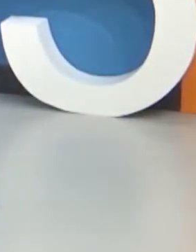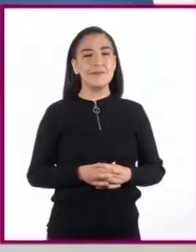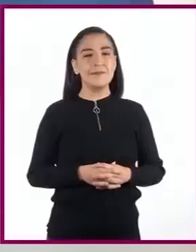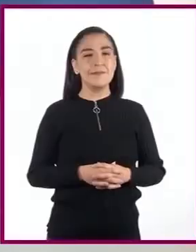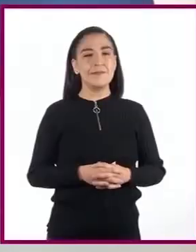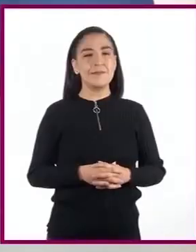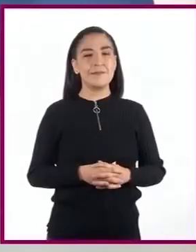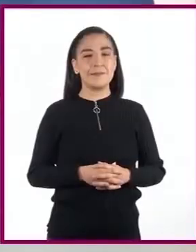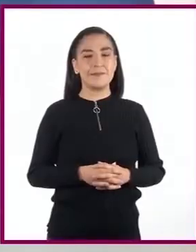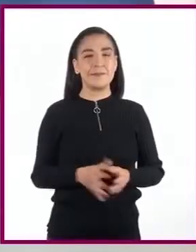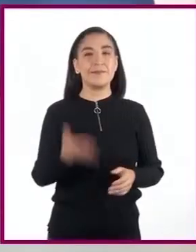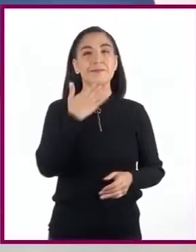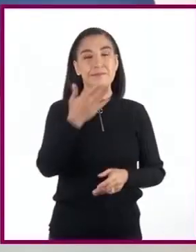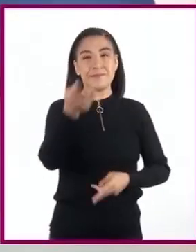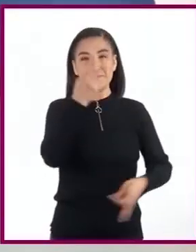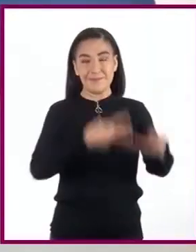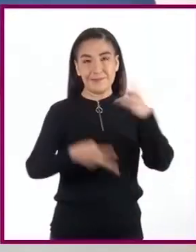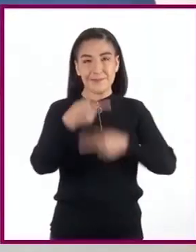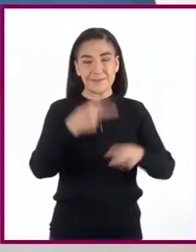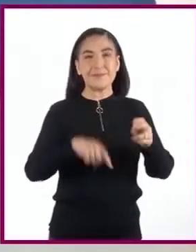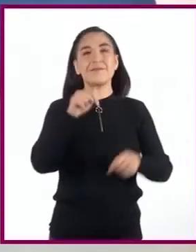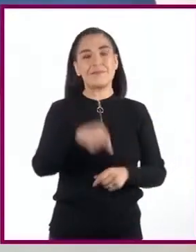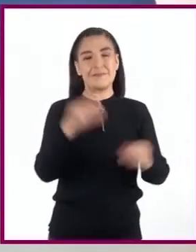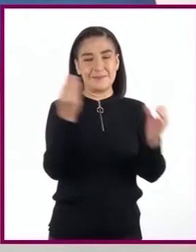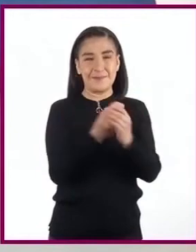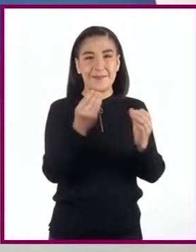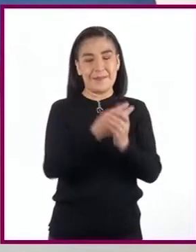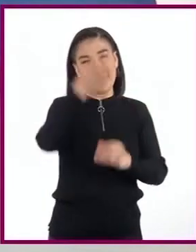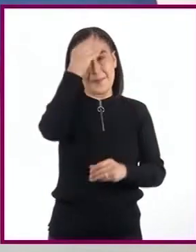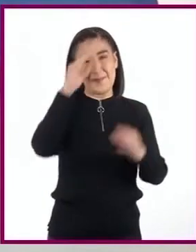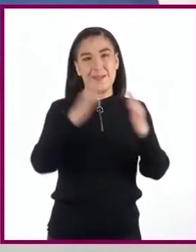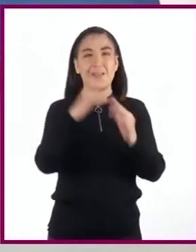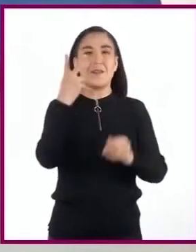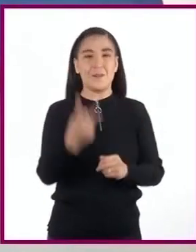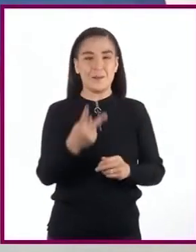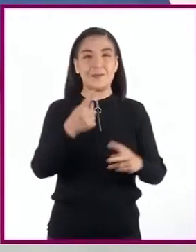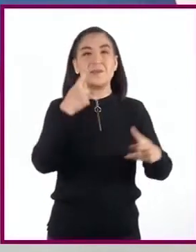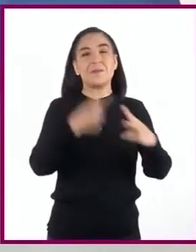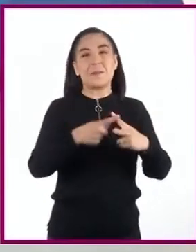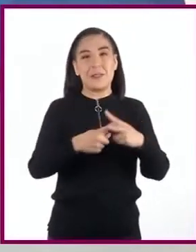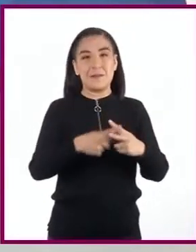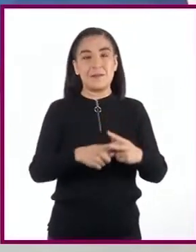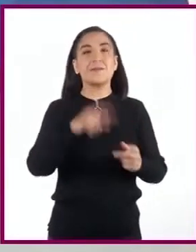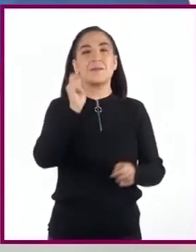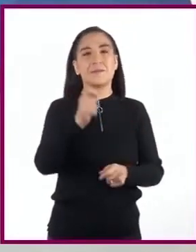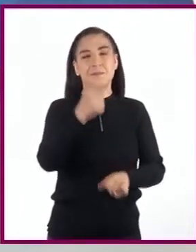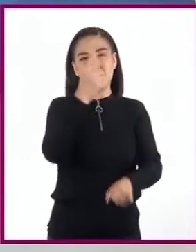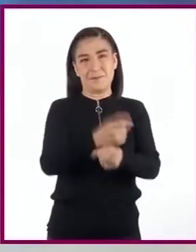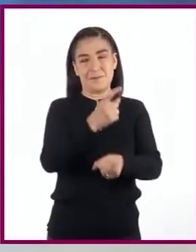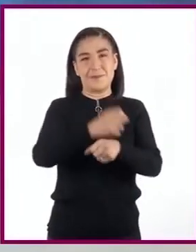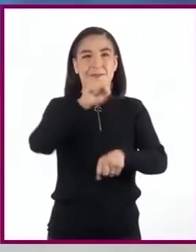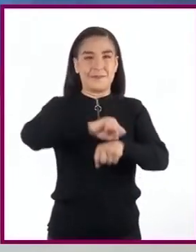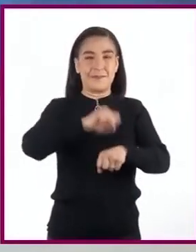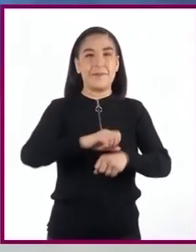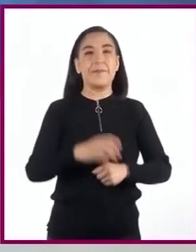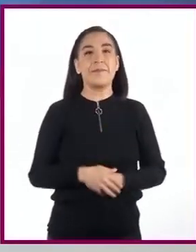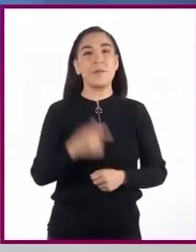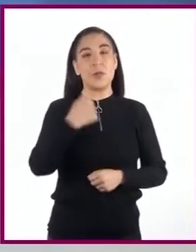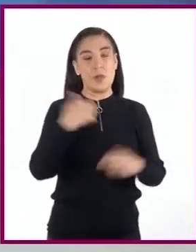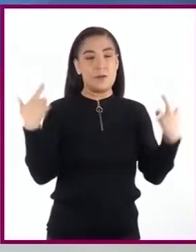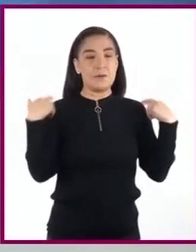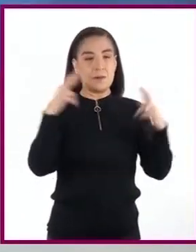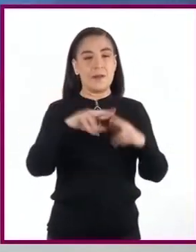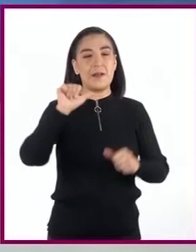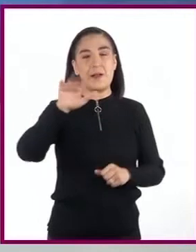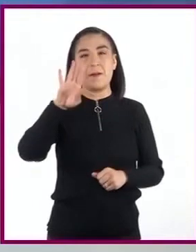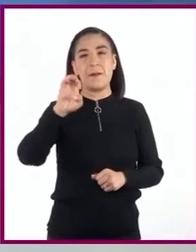Bienvenidas y bienvenidos a una sesión más de Aprende en Casa 2 de la asignatura de Matemáticas correspondiente a primer grado. Soy el profesor